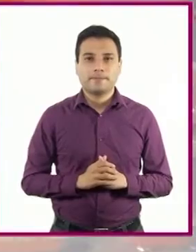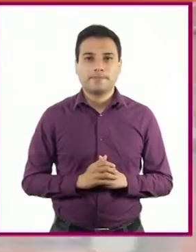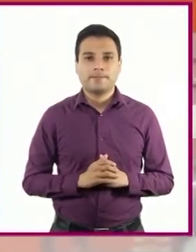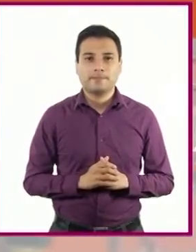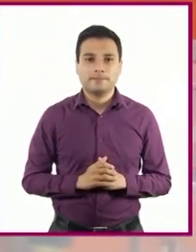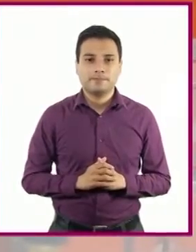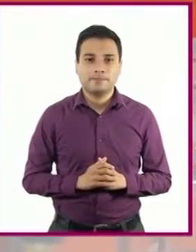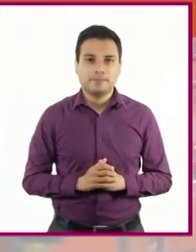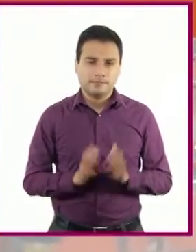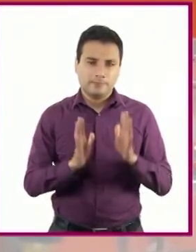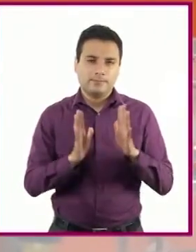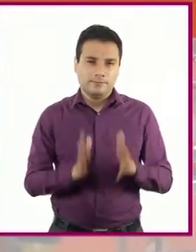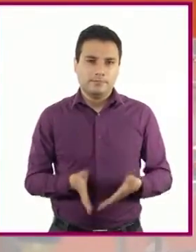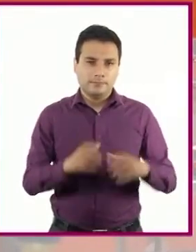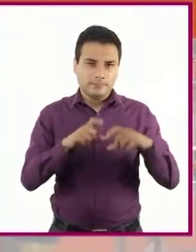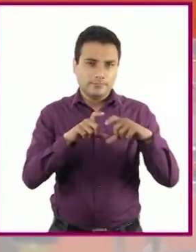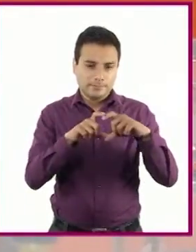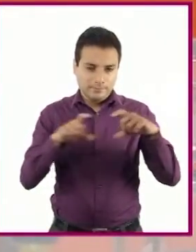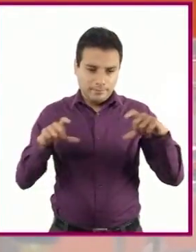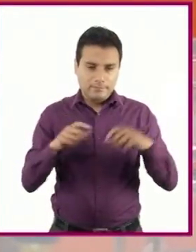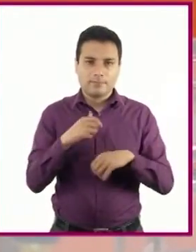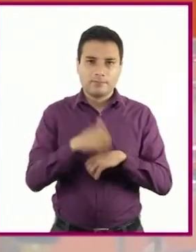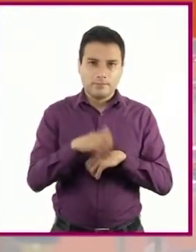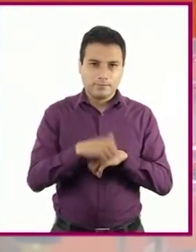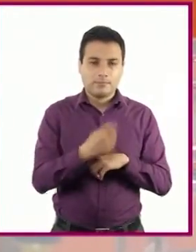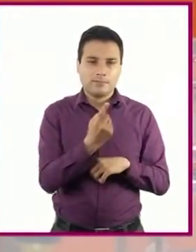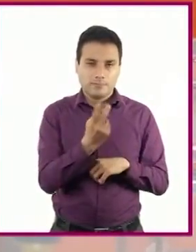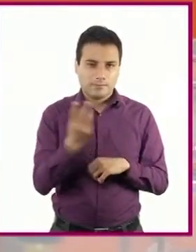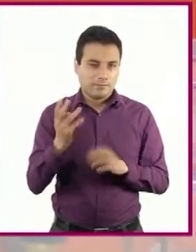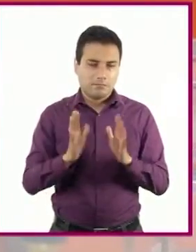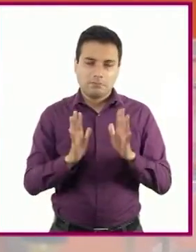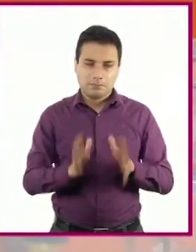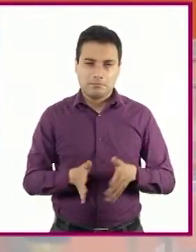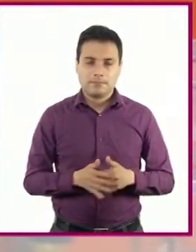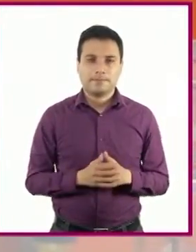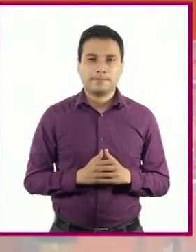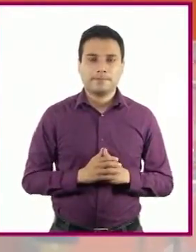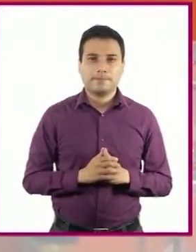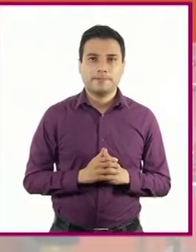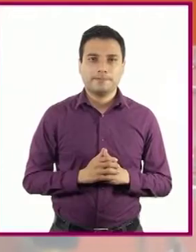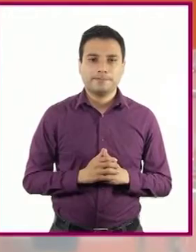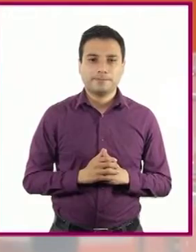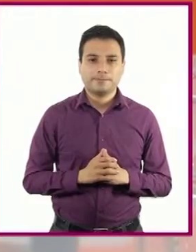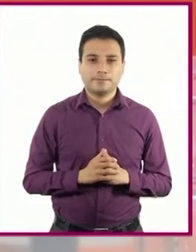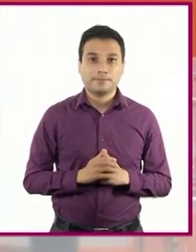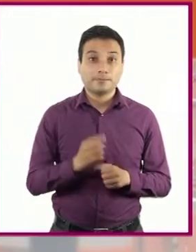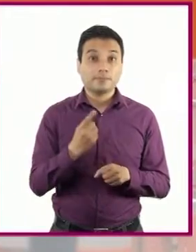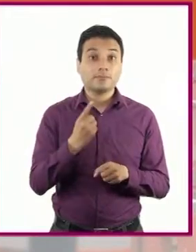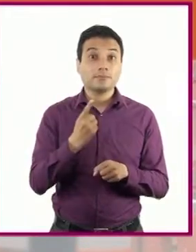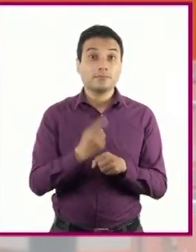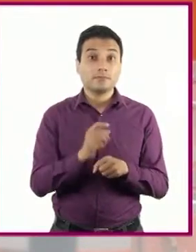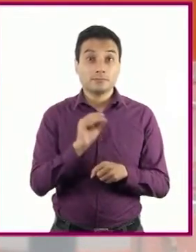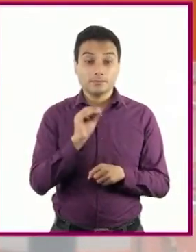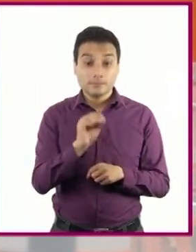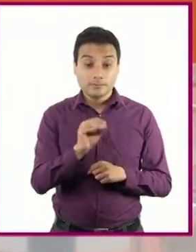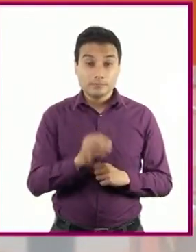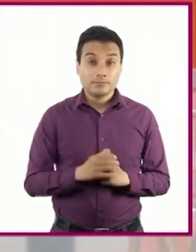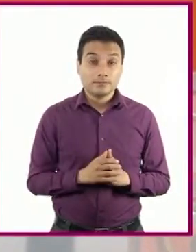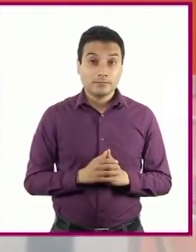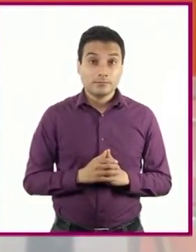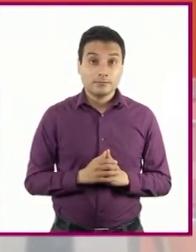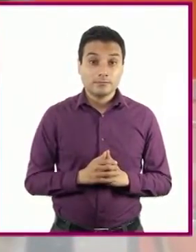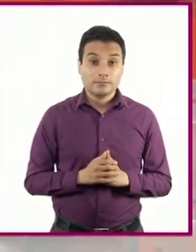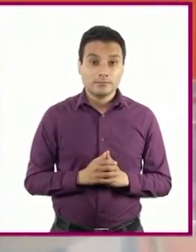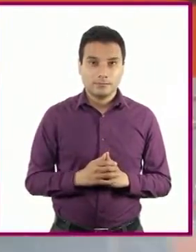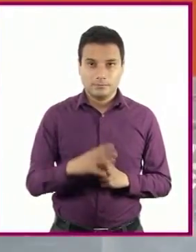Nosotros ya tenemos etiquetados los vasos 1, 2, 3 y 4. En el primer vaso